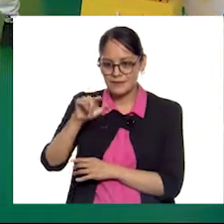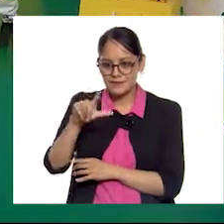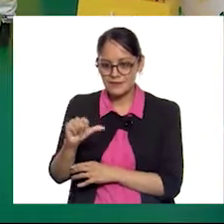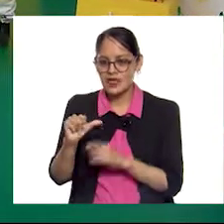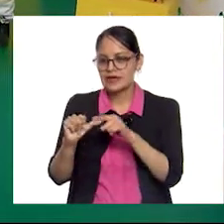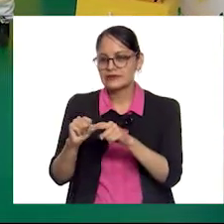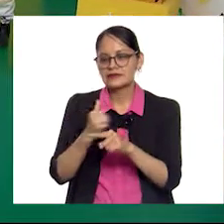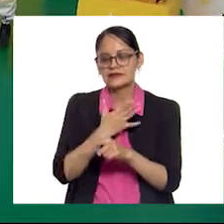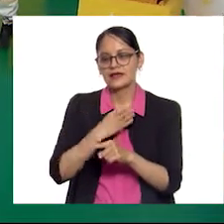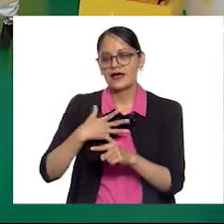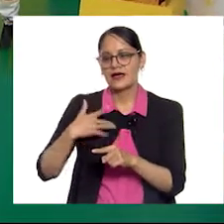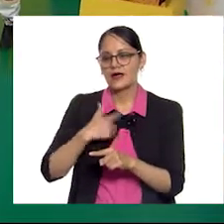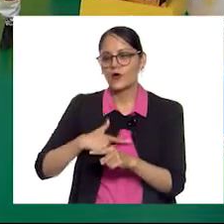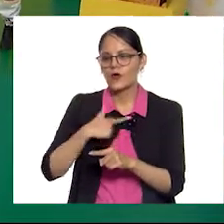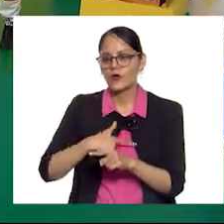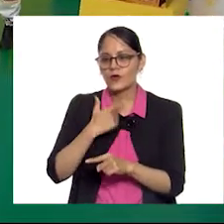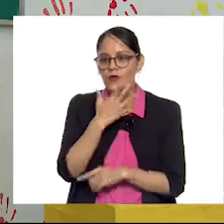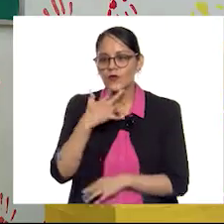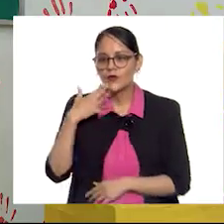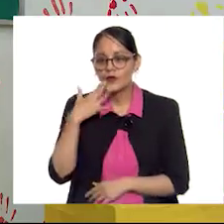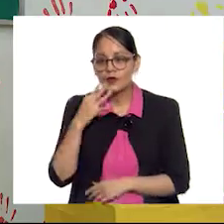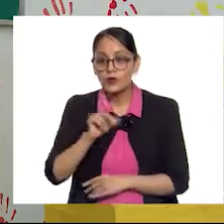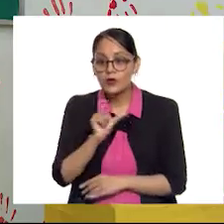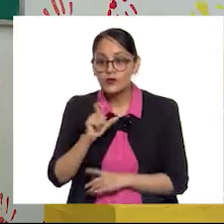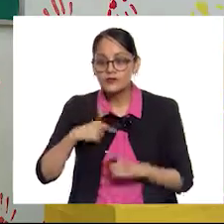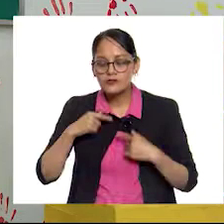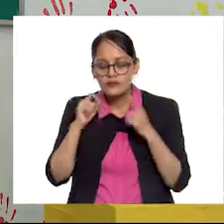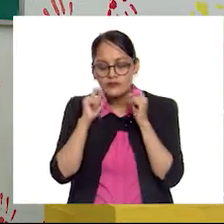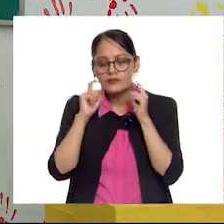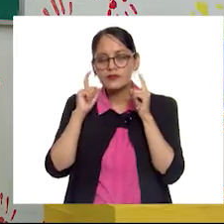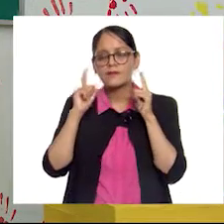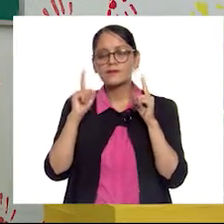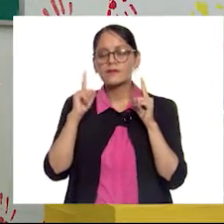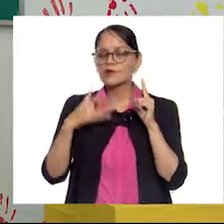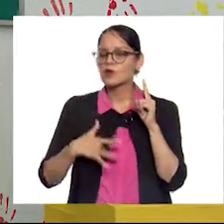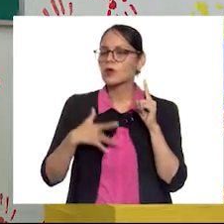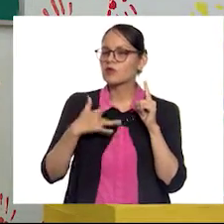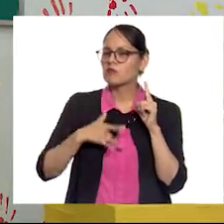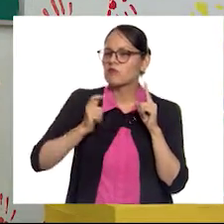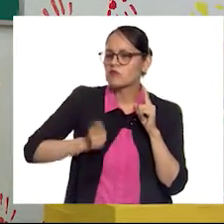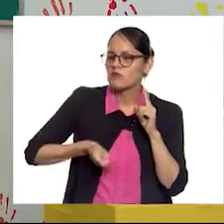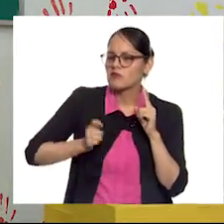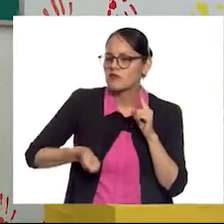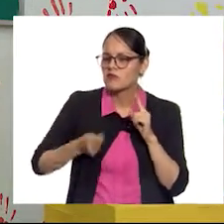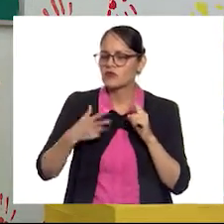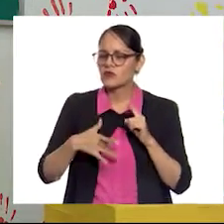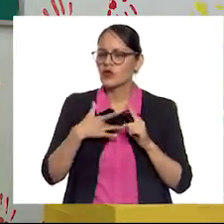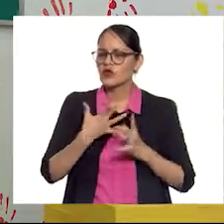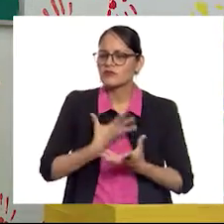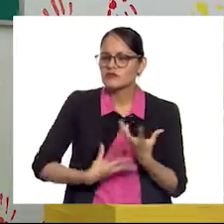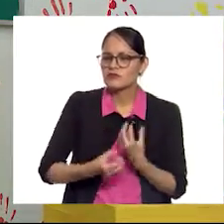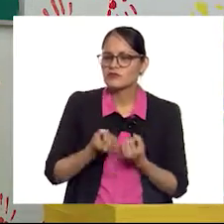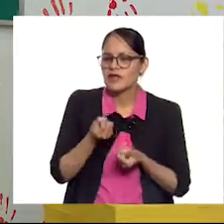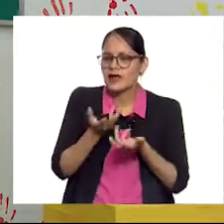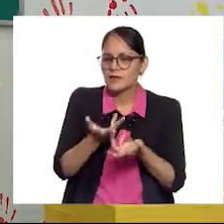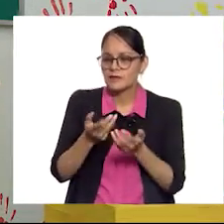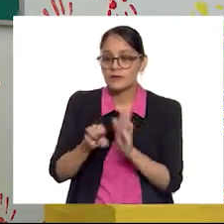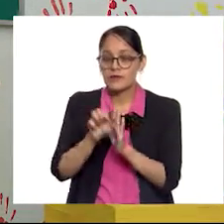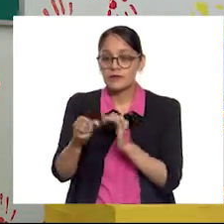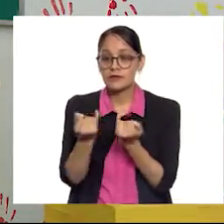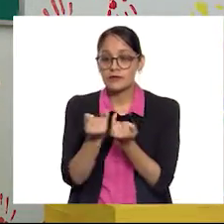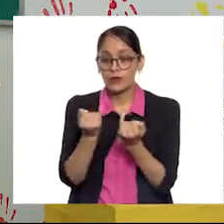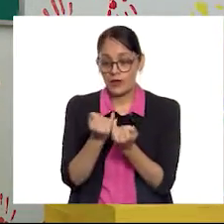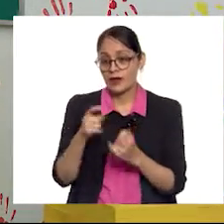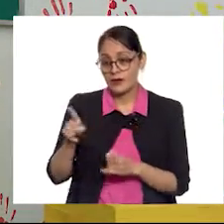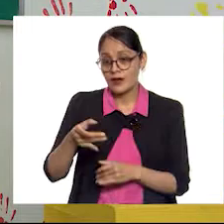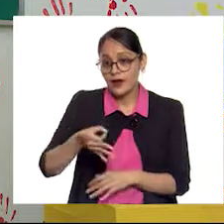¿no? Cuando tú despiertas, cómo te proyectas, todo lo que sientes, todo lo que tienes que transmitir. Y, por ejemplo, en este caso, lo que